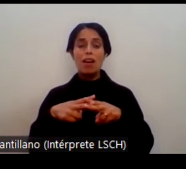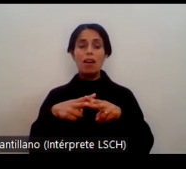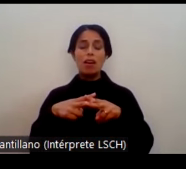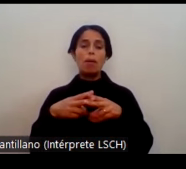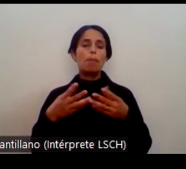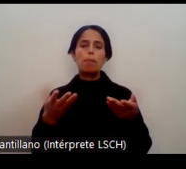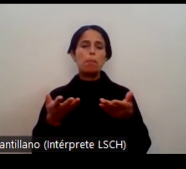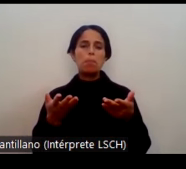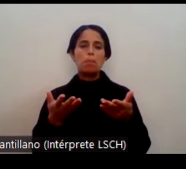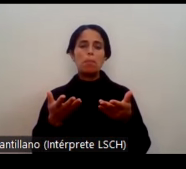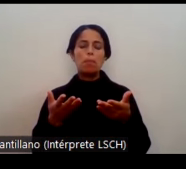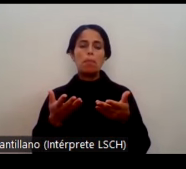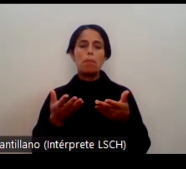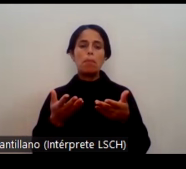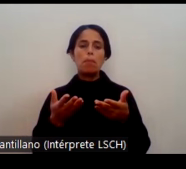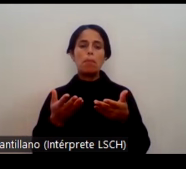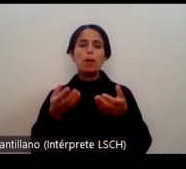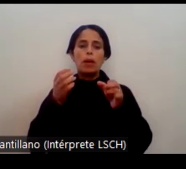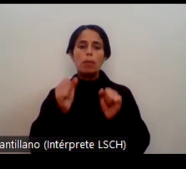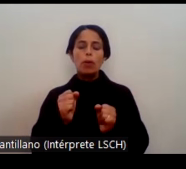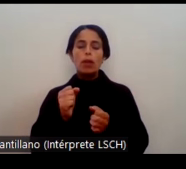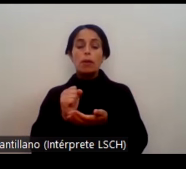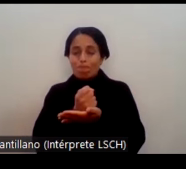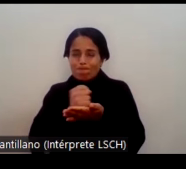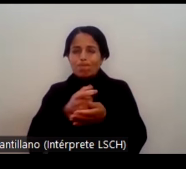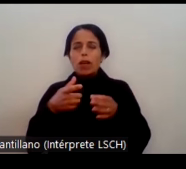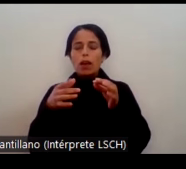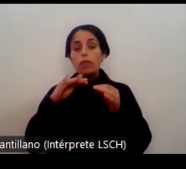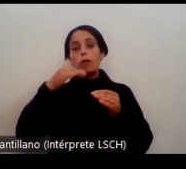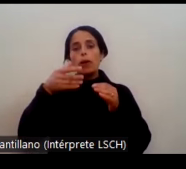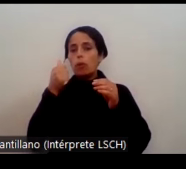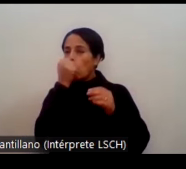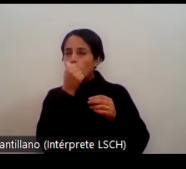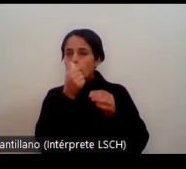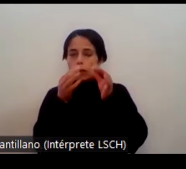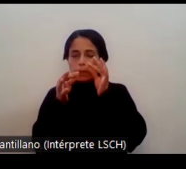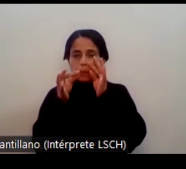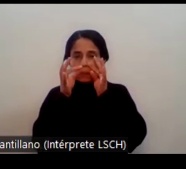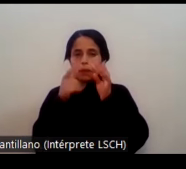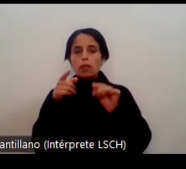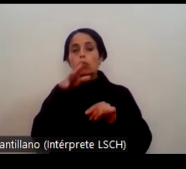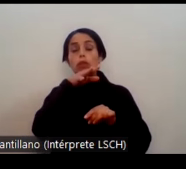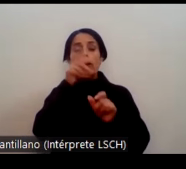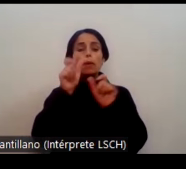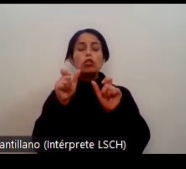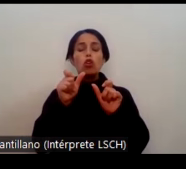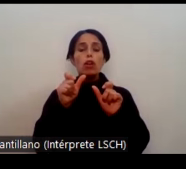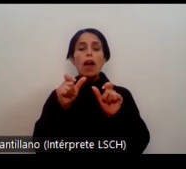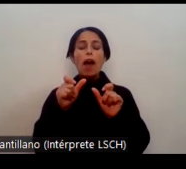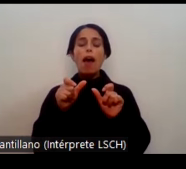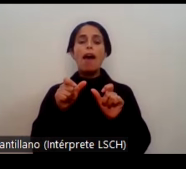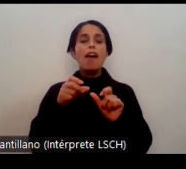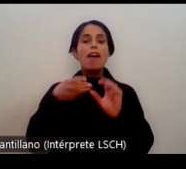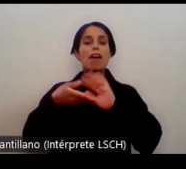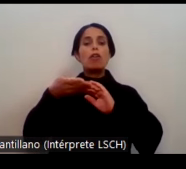inhalar polvos por la nariz, tales como estas tabletas que ustedes están viendo aquí, dos estilos distintos, acá un